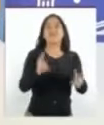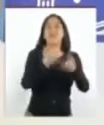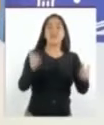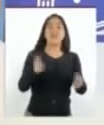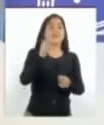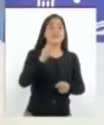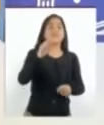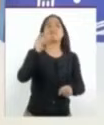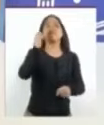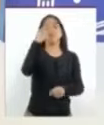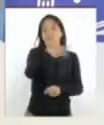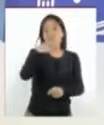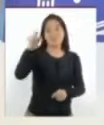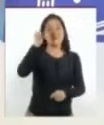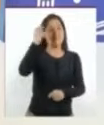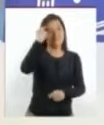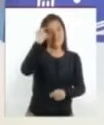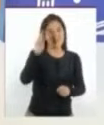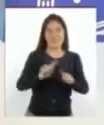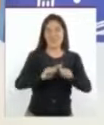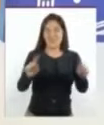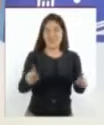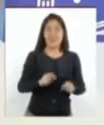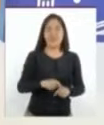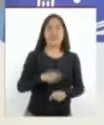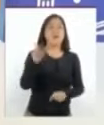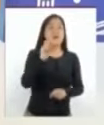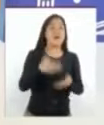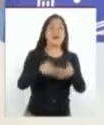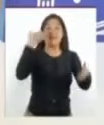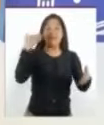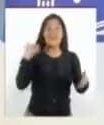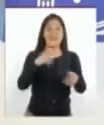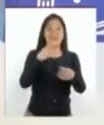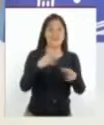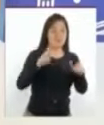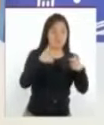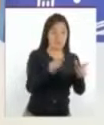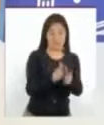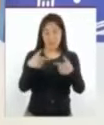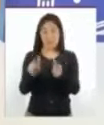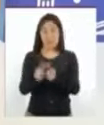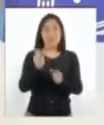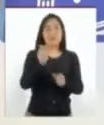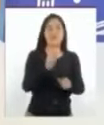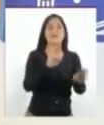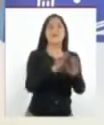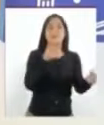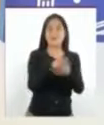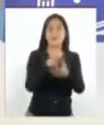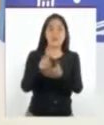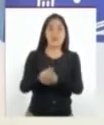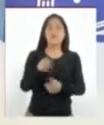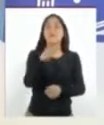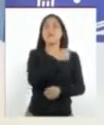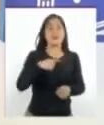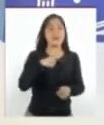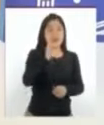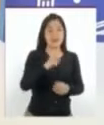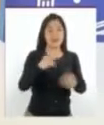las mentalidades, porque antes, en el interior de una sociedad de cazadores, se consideraba que el